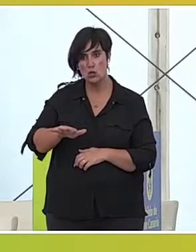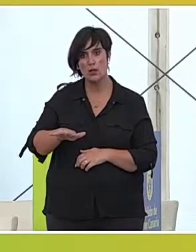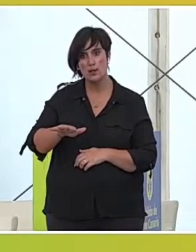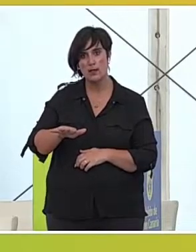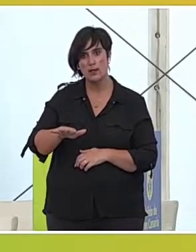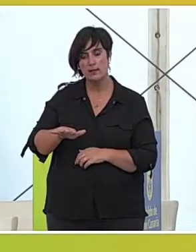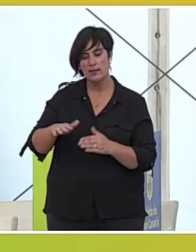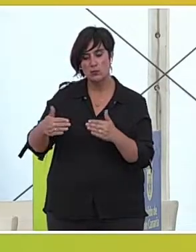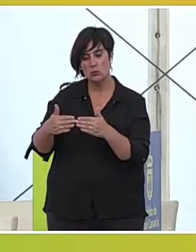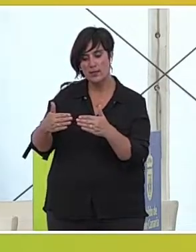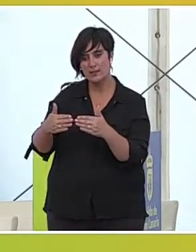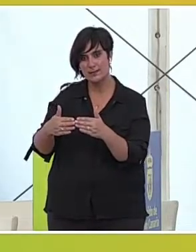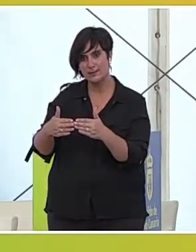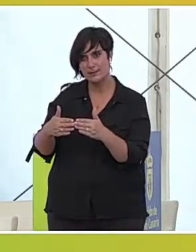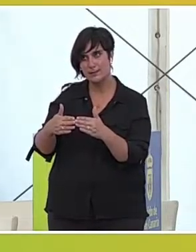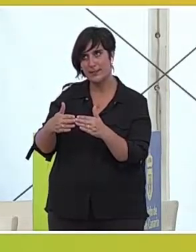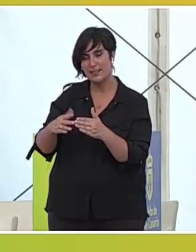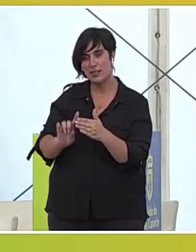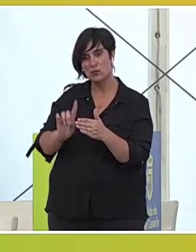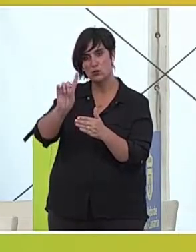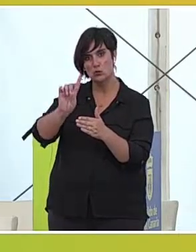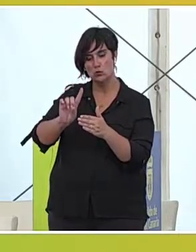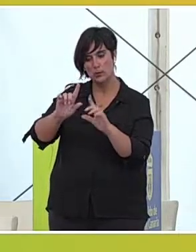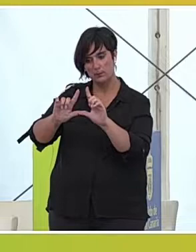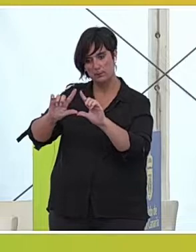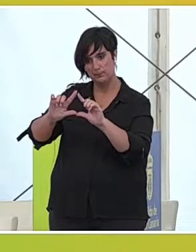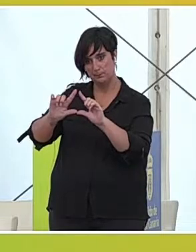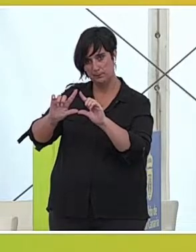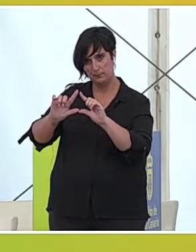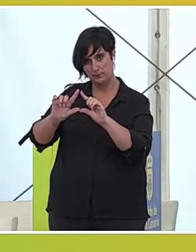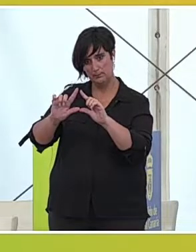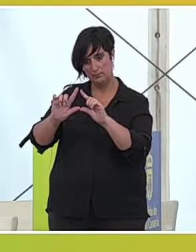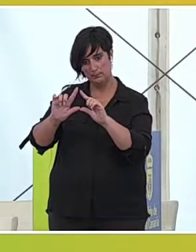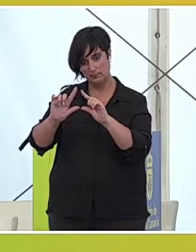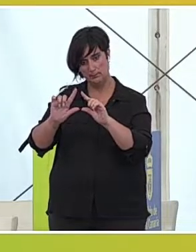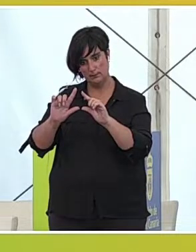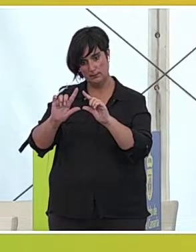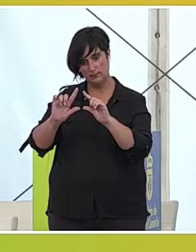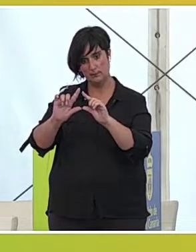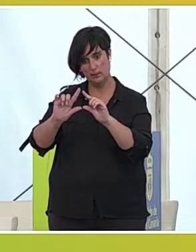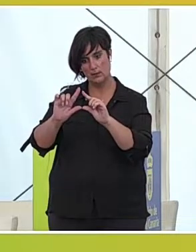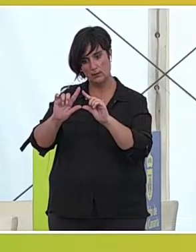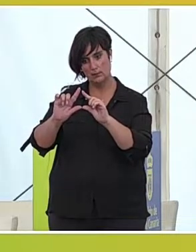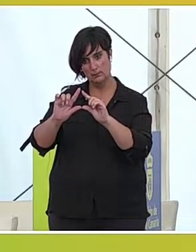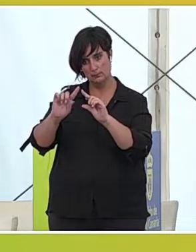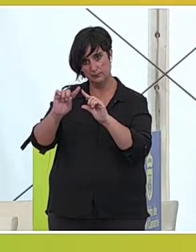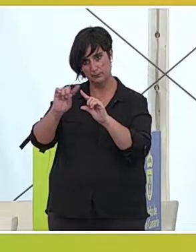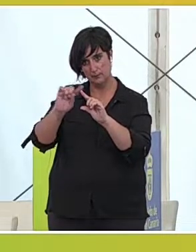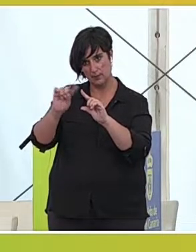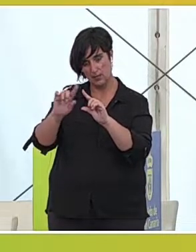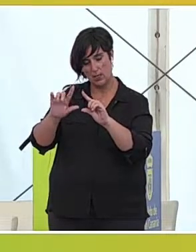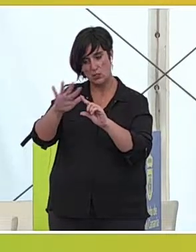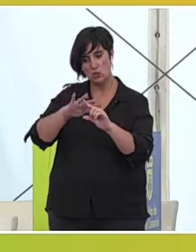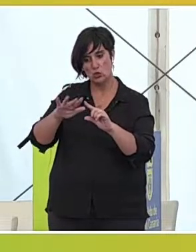esta esquina superior del triángulo, del trapecio que tiene reservado la Plocan